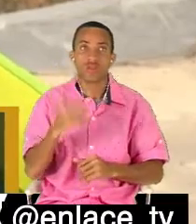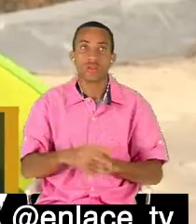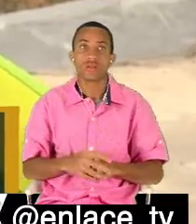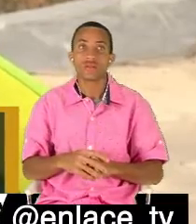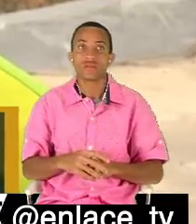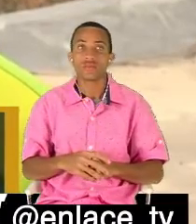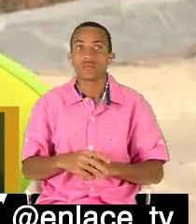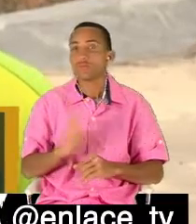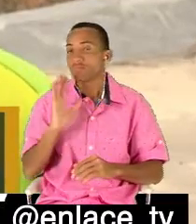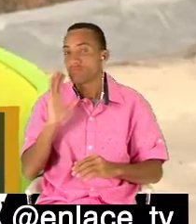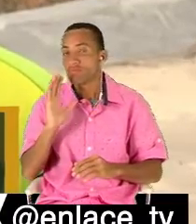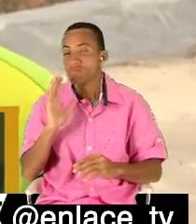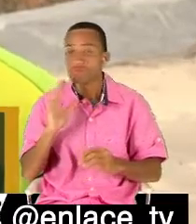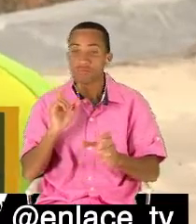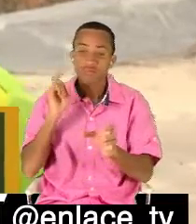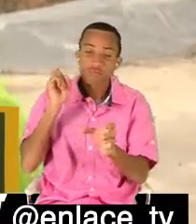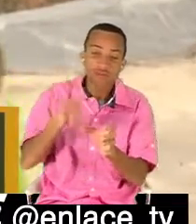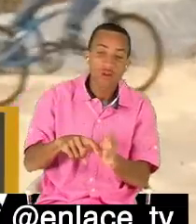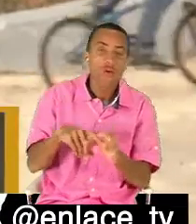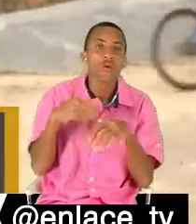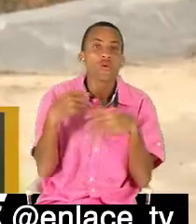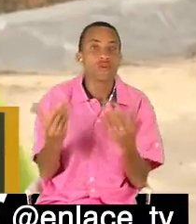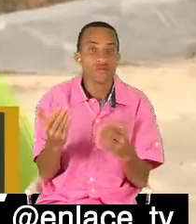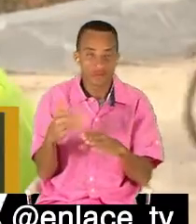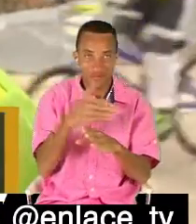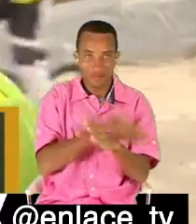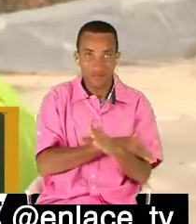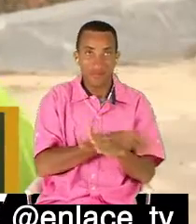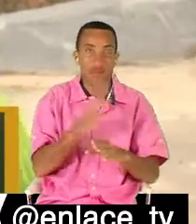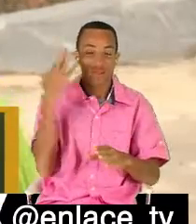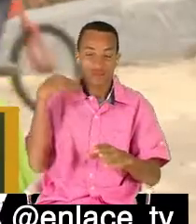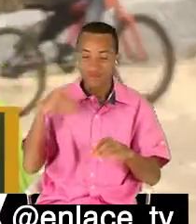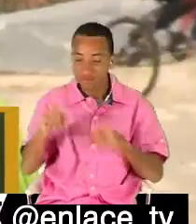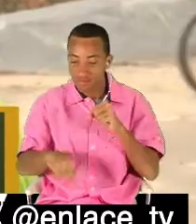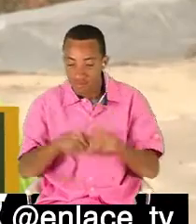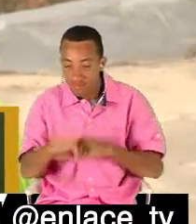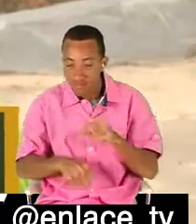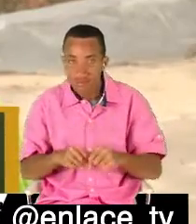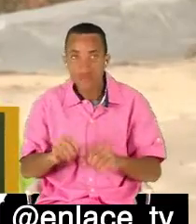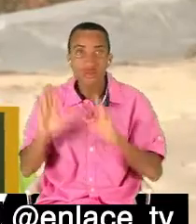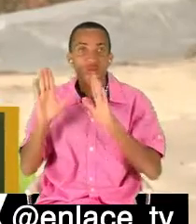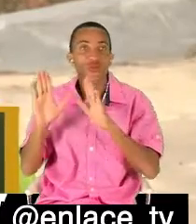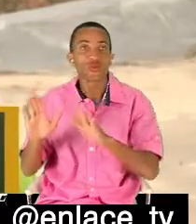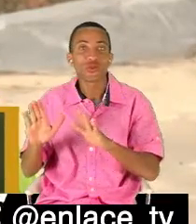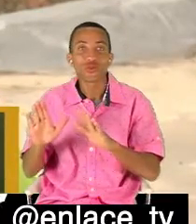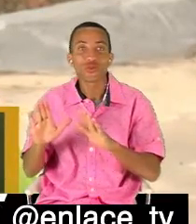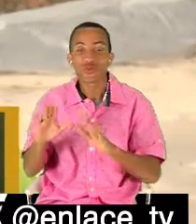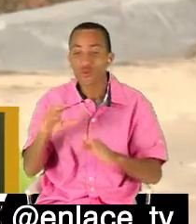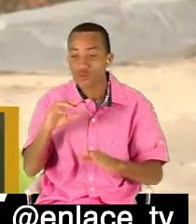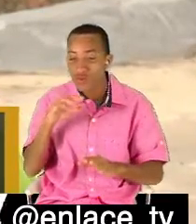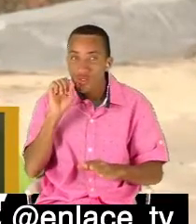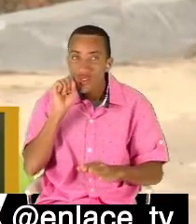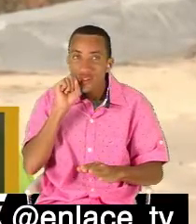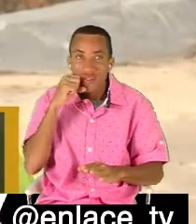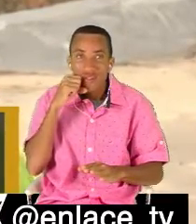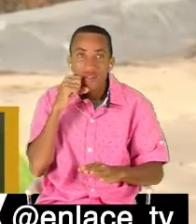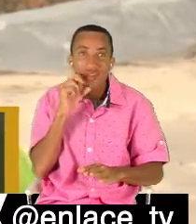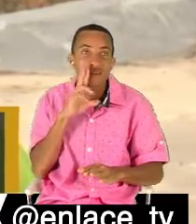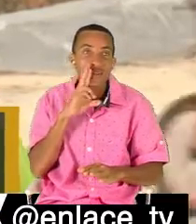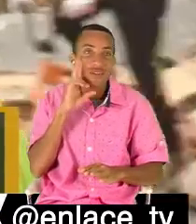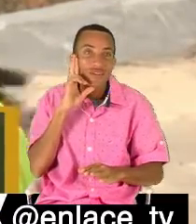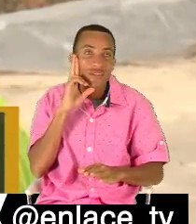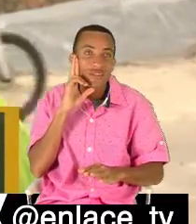como ella inició acá, pues ella tenía una bicicletica Barbie que le había regalado el diciembre anterior